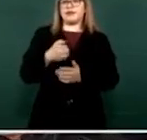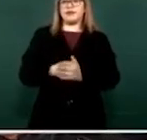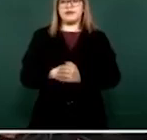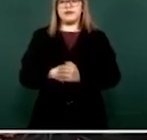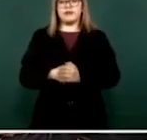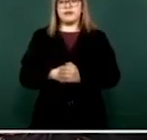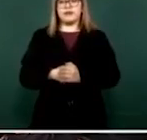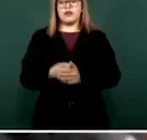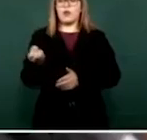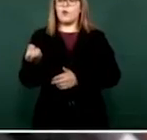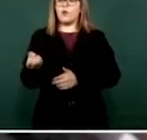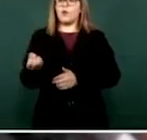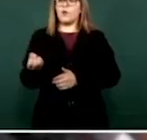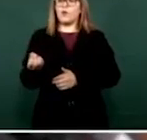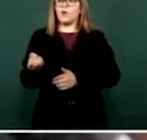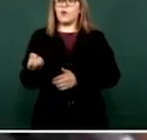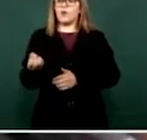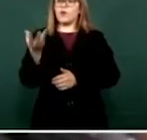cuántos